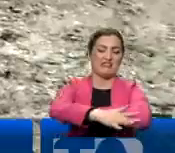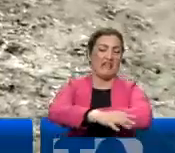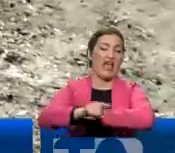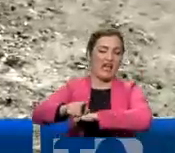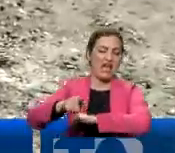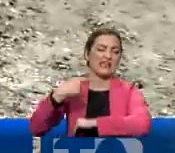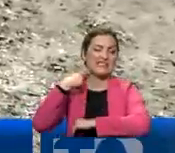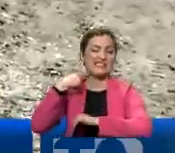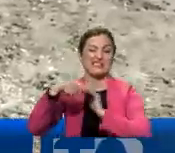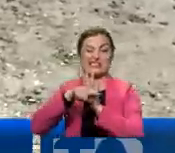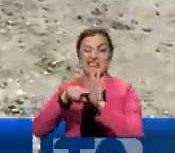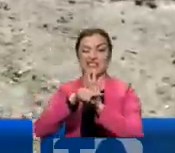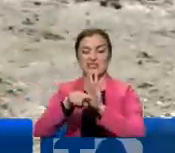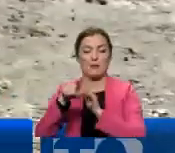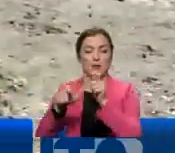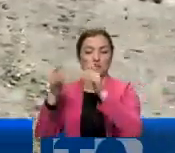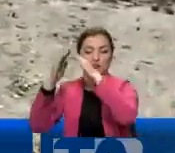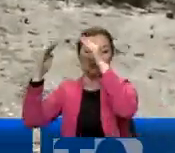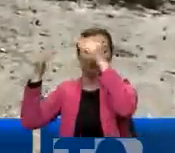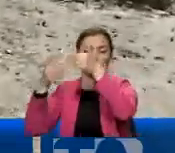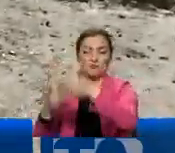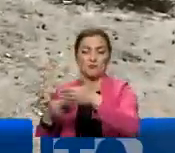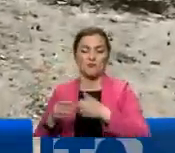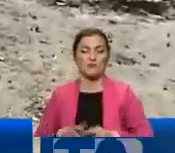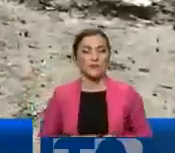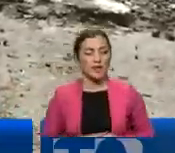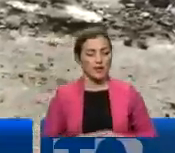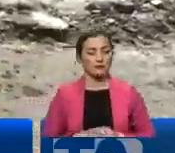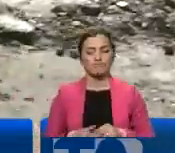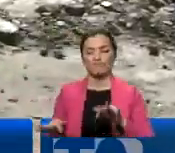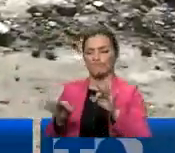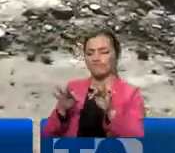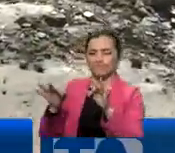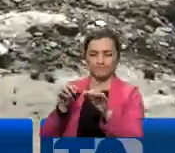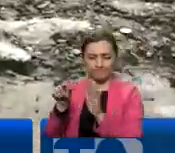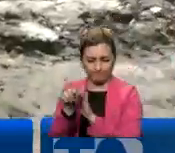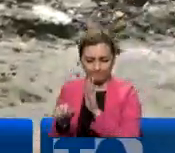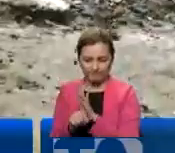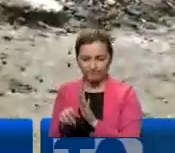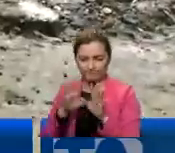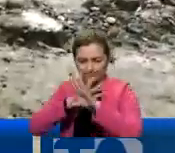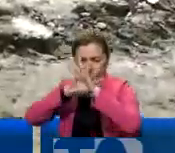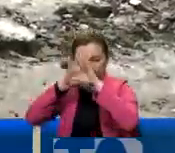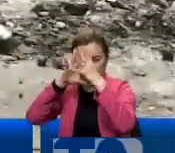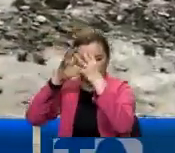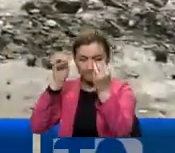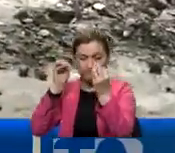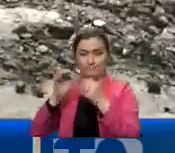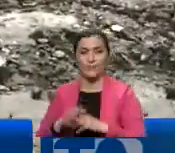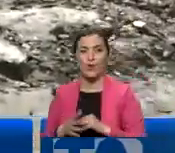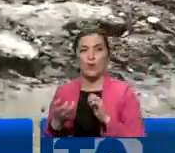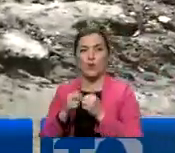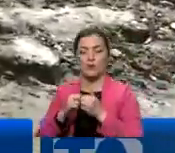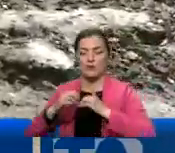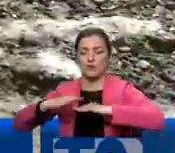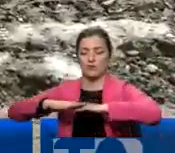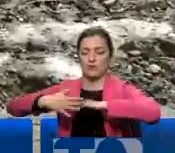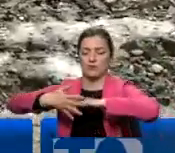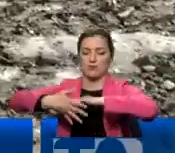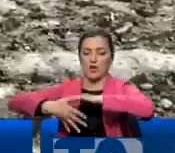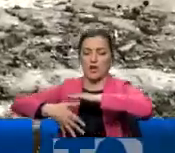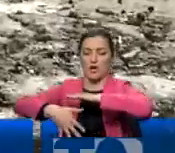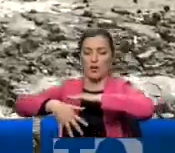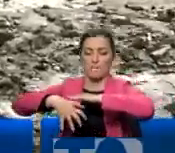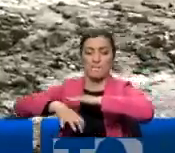los vecinos? Bueno, hay que entender un poco el fenómeno en este caso, porque estamos en una depresión y en donde